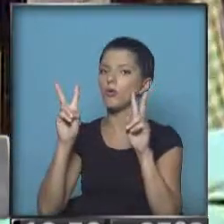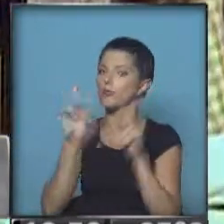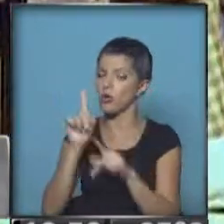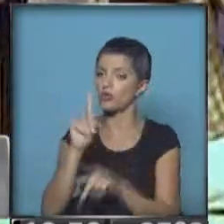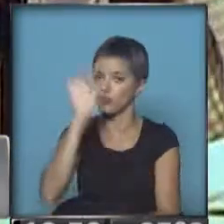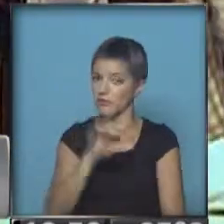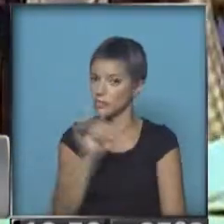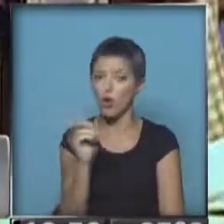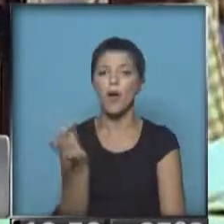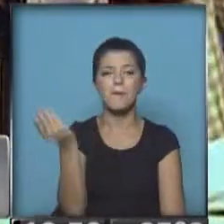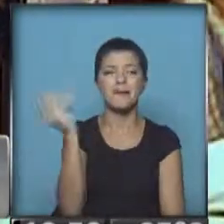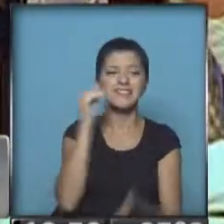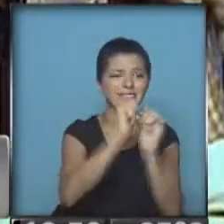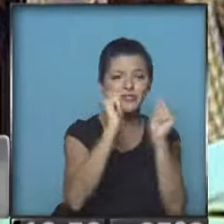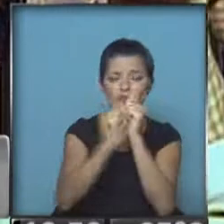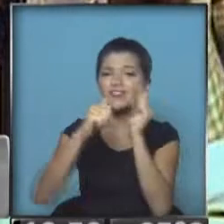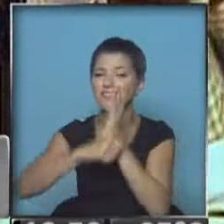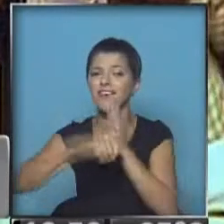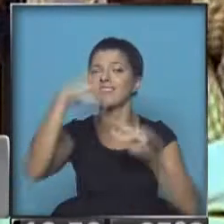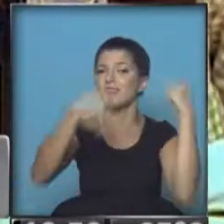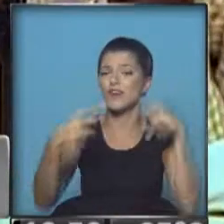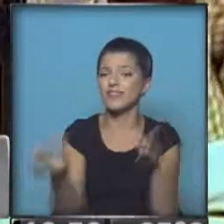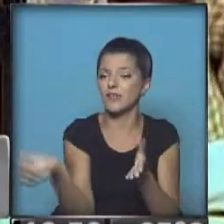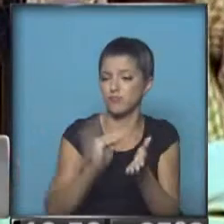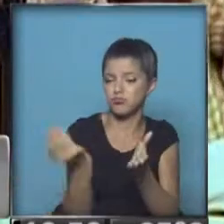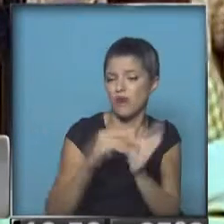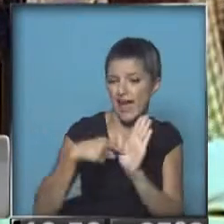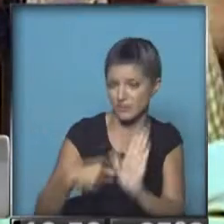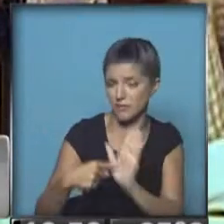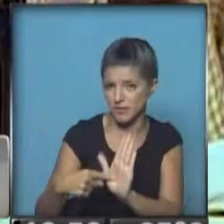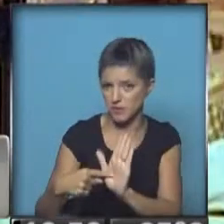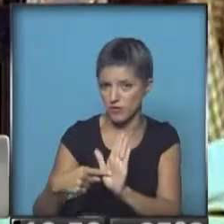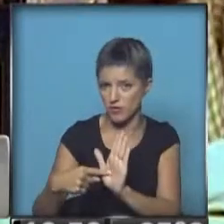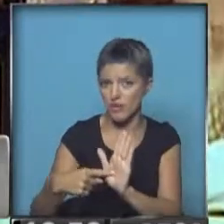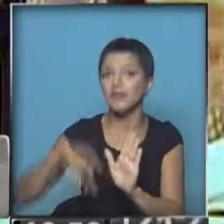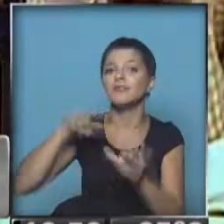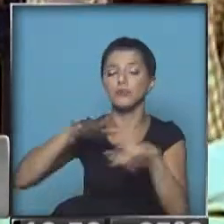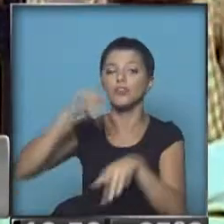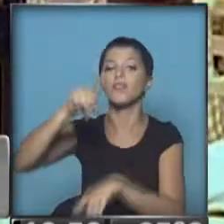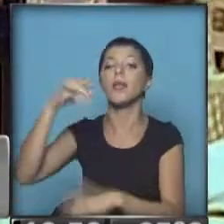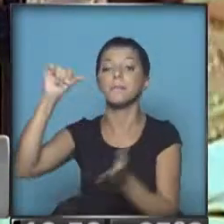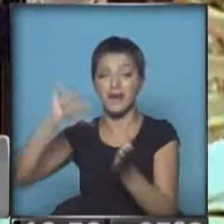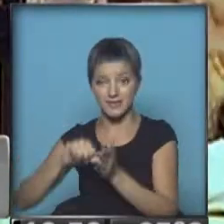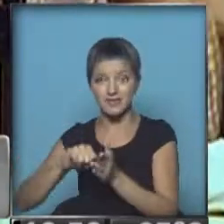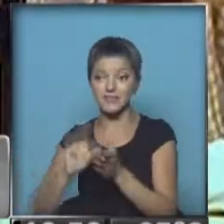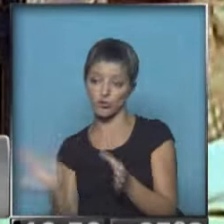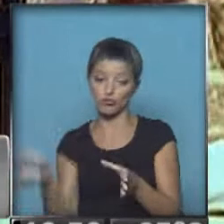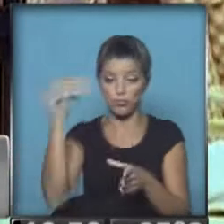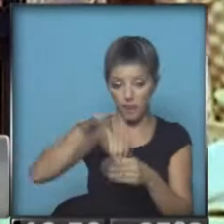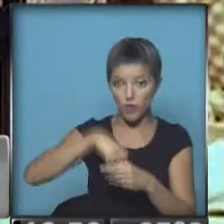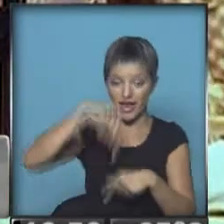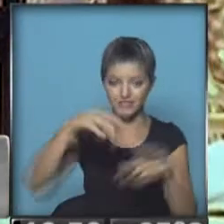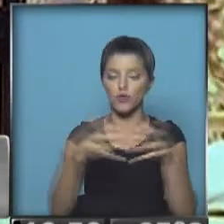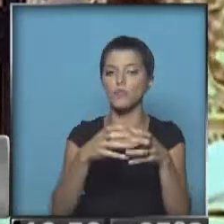montón de historias, de identidades y cosas que han sucedido en el país y que se han sumado a este Frente para la Victoria que supera,